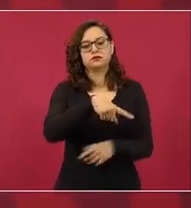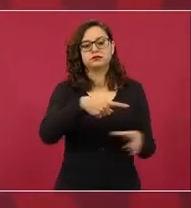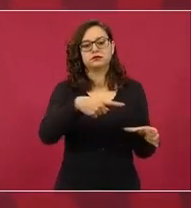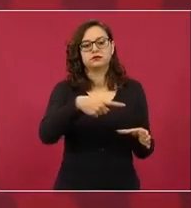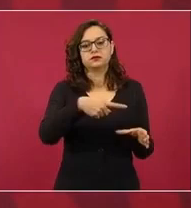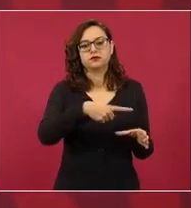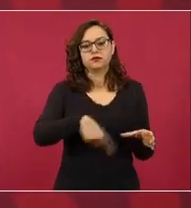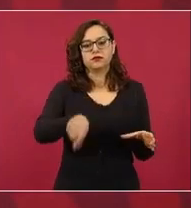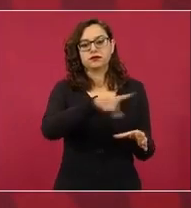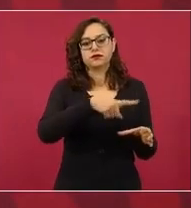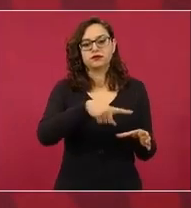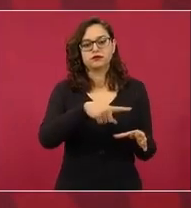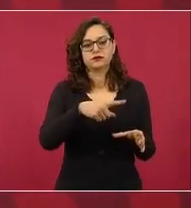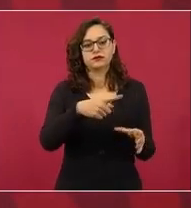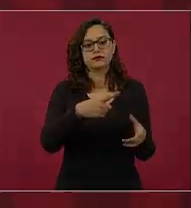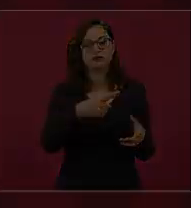algunos fachos.